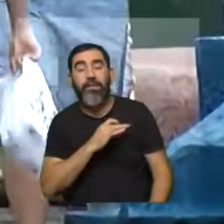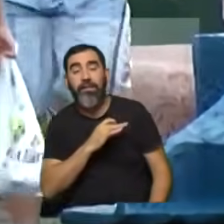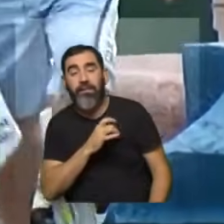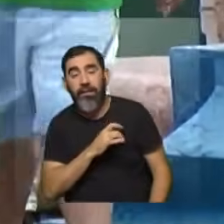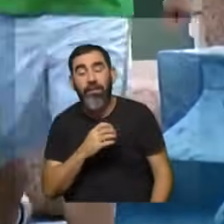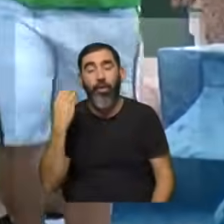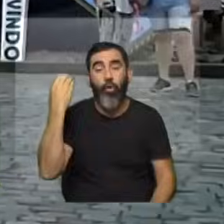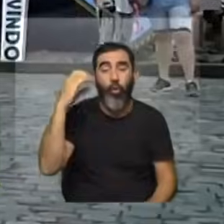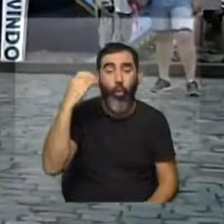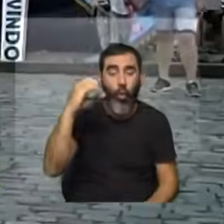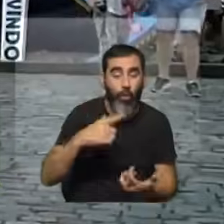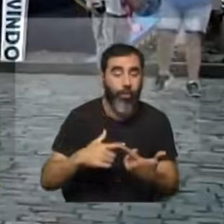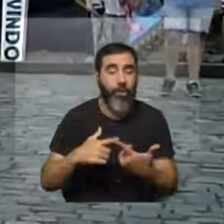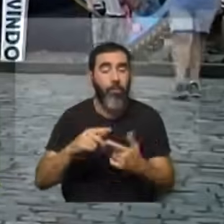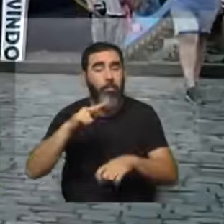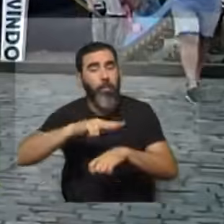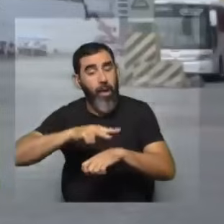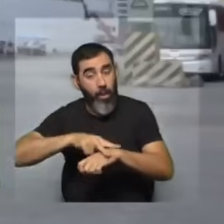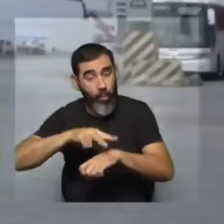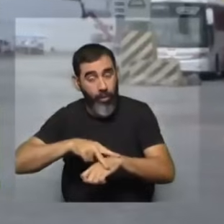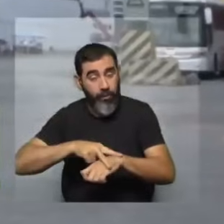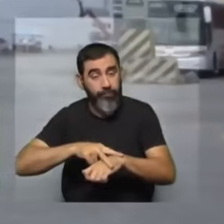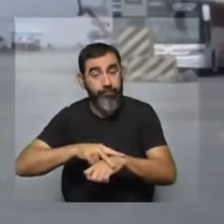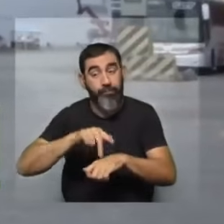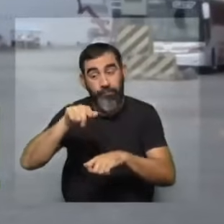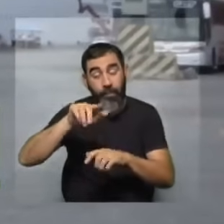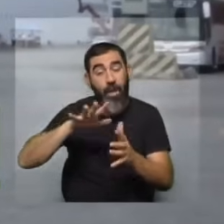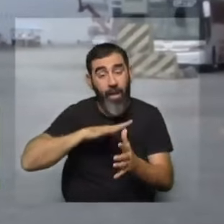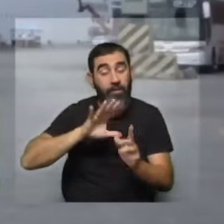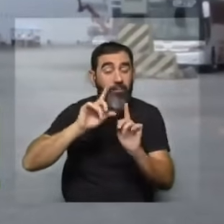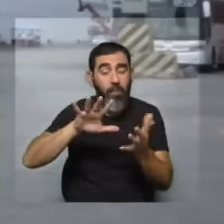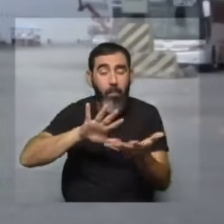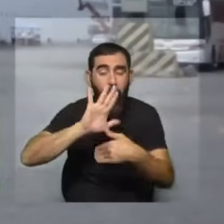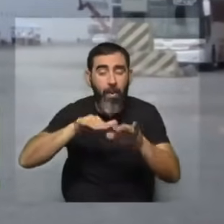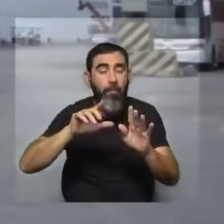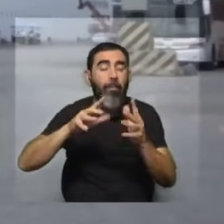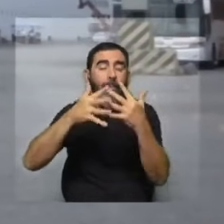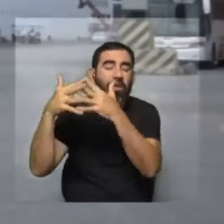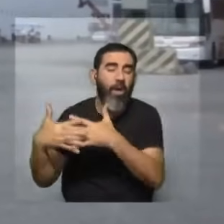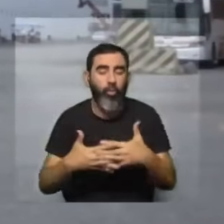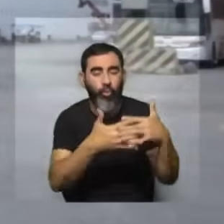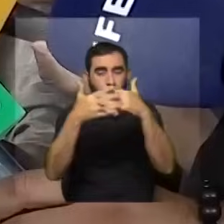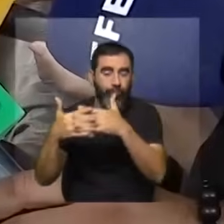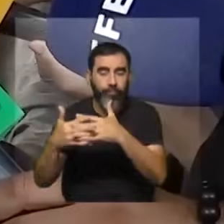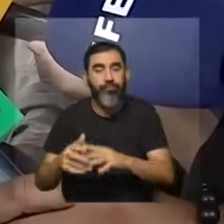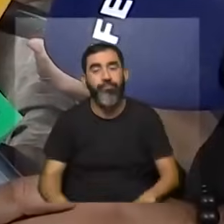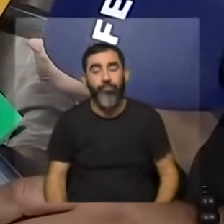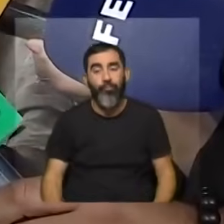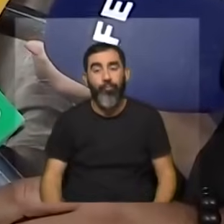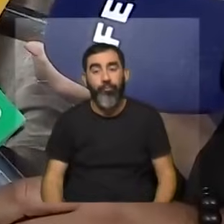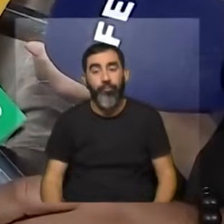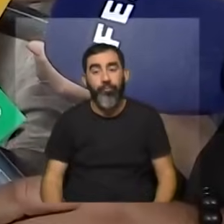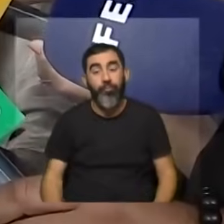de Colombia, de Paraguay y extra región, básicamente de Estados Unidos. Por lo tanto, bueno,